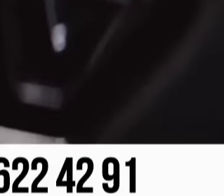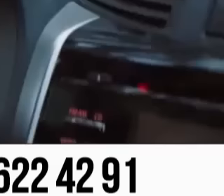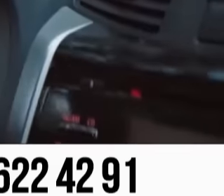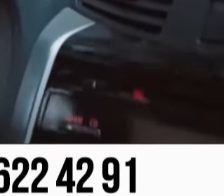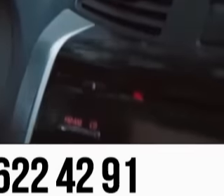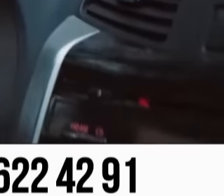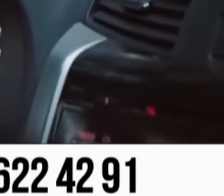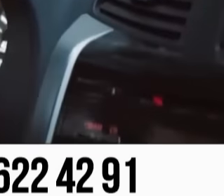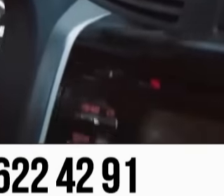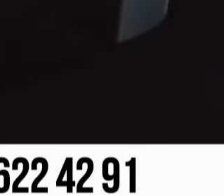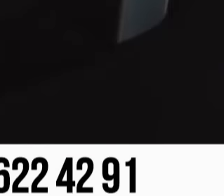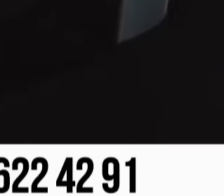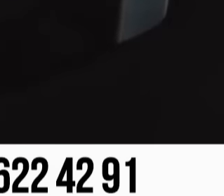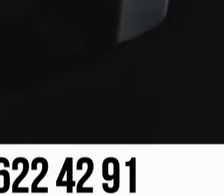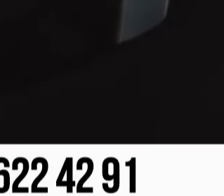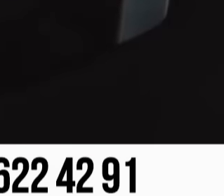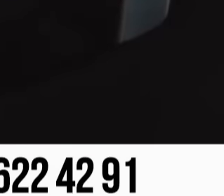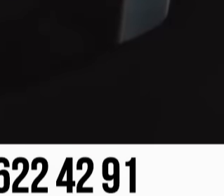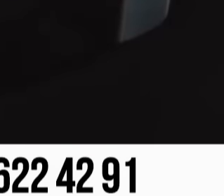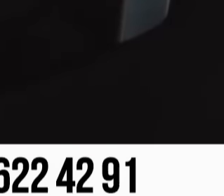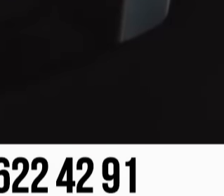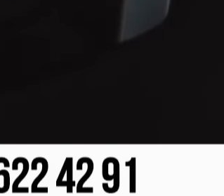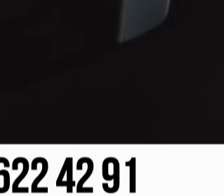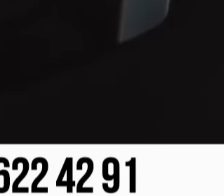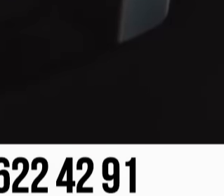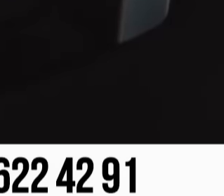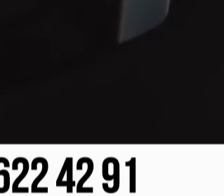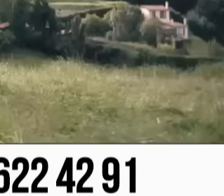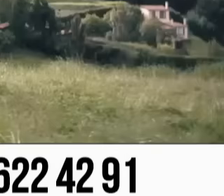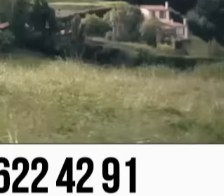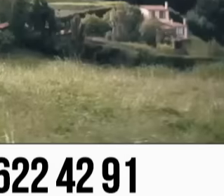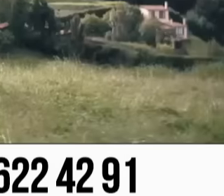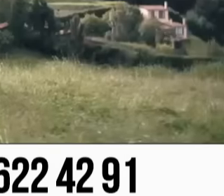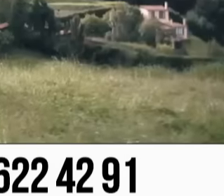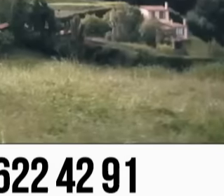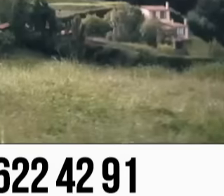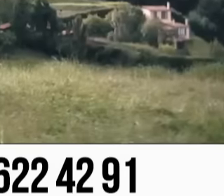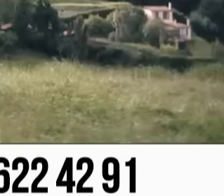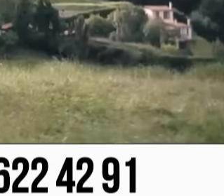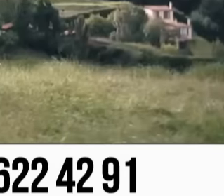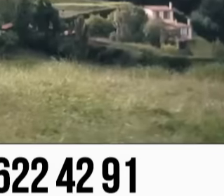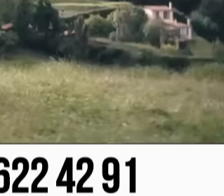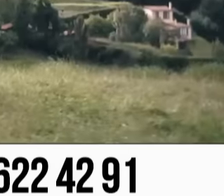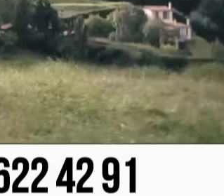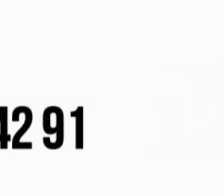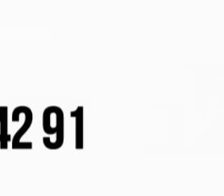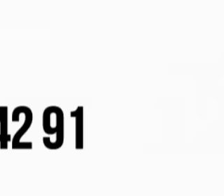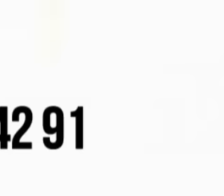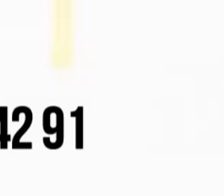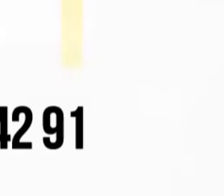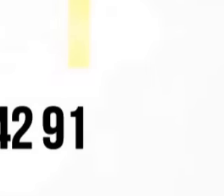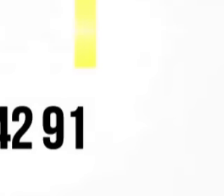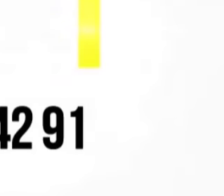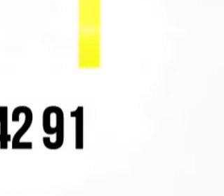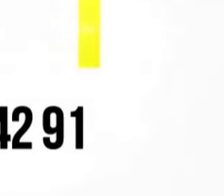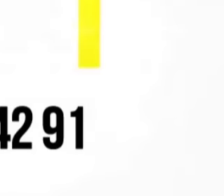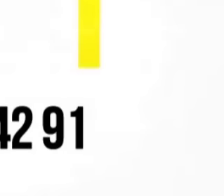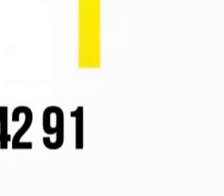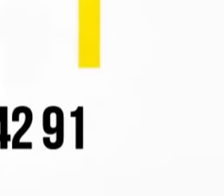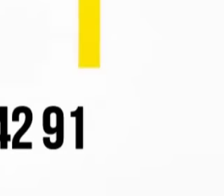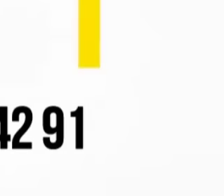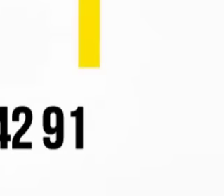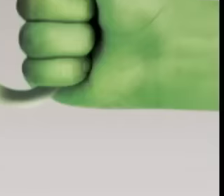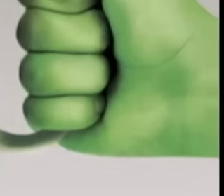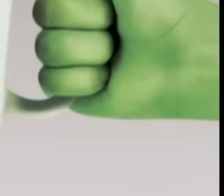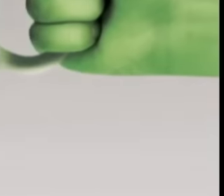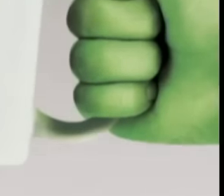Renault Alaskan es confort interior. Su habilidad y diseño te brindan comodidad en cualquier tipo de trayecto. Encuéntrala en San Autos